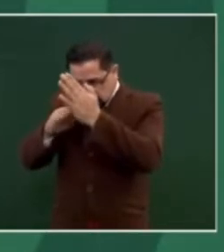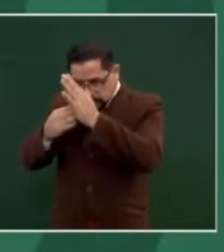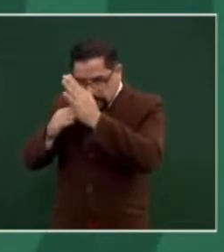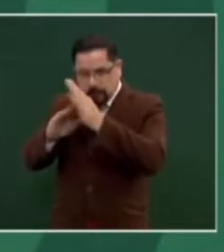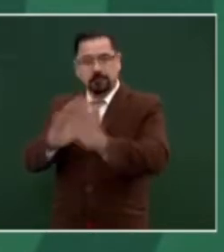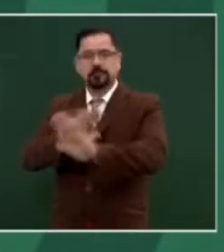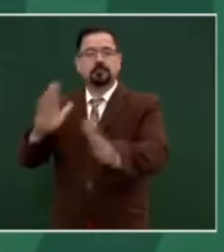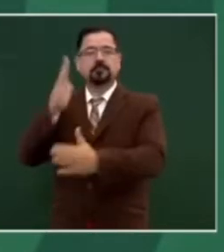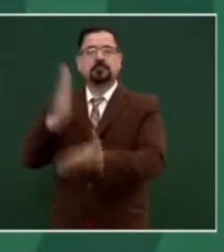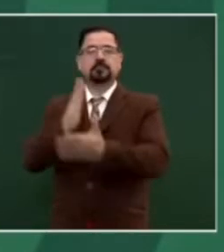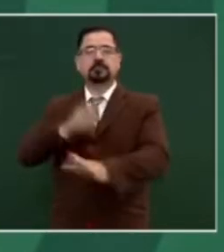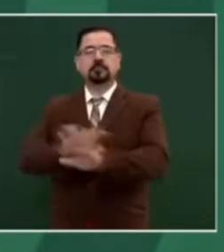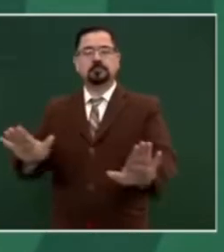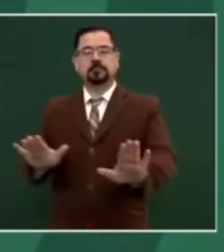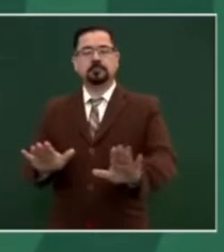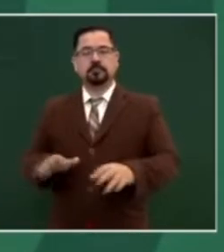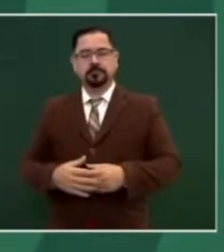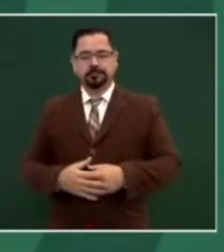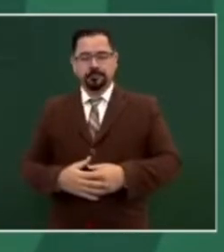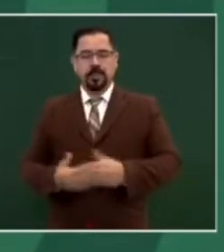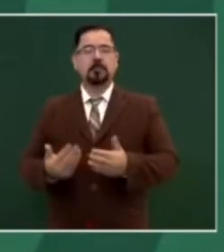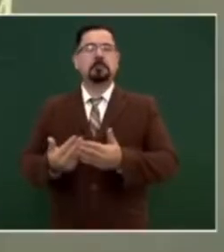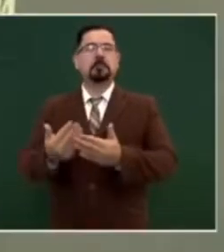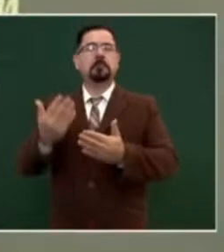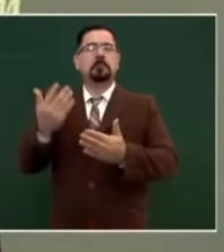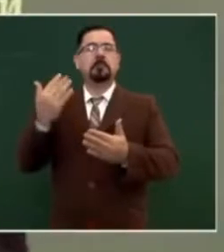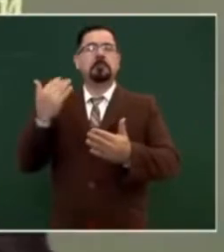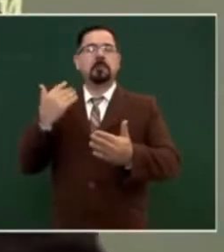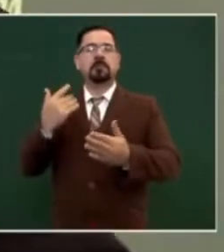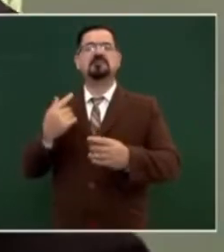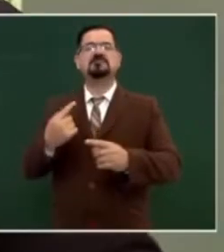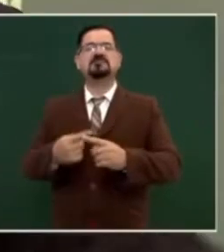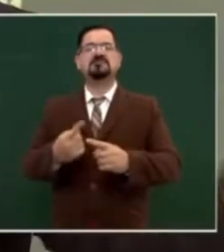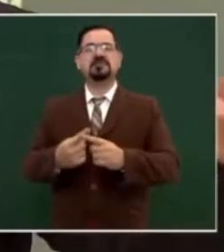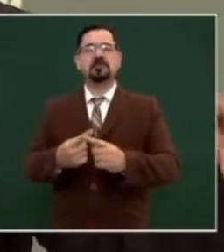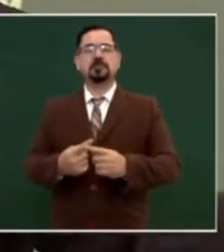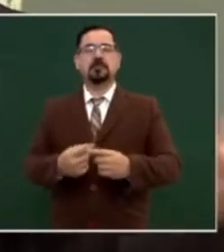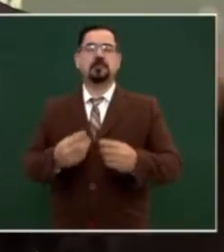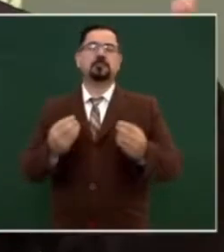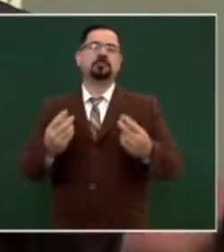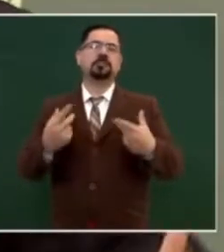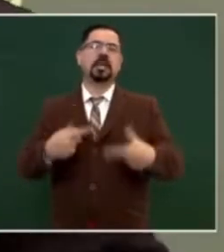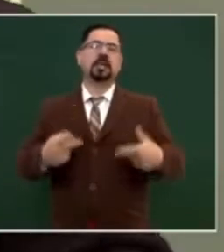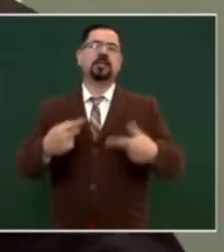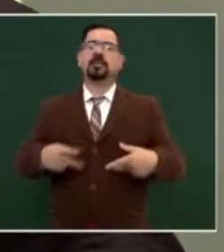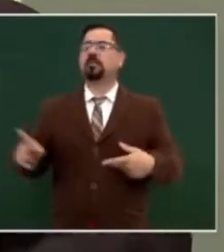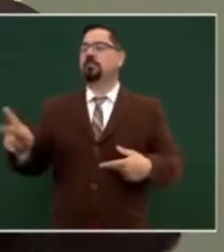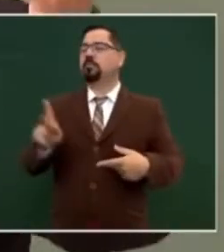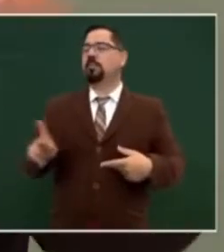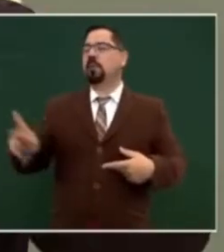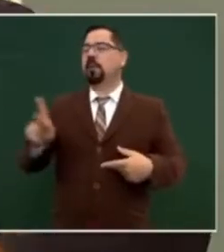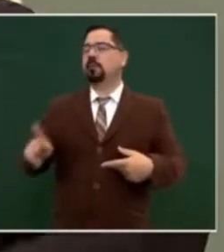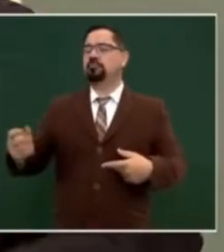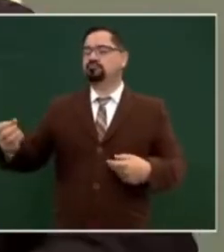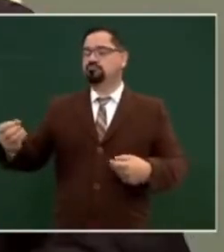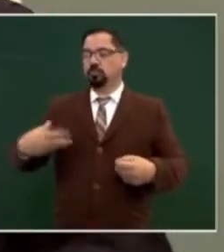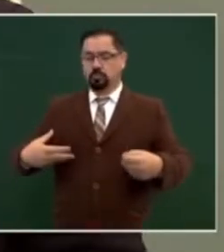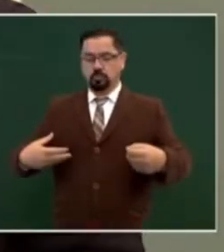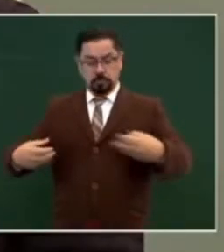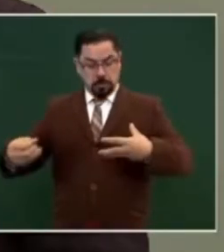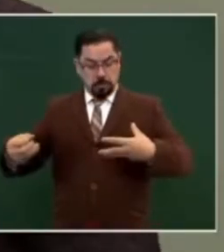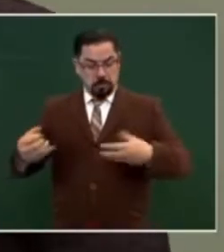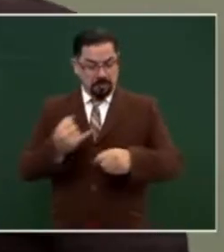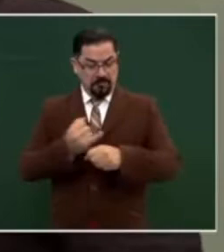desde hace tiempo a nosotros nos apoye el pueblo y nos envía información hace un momento les dije al